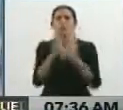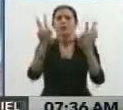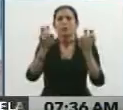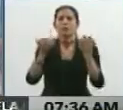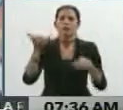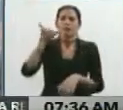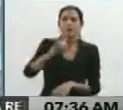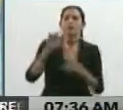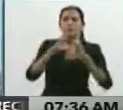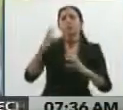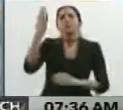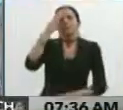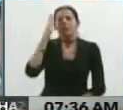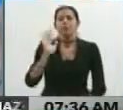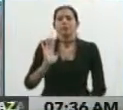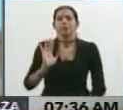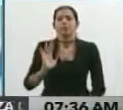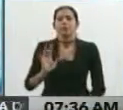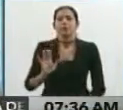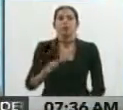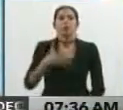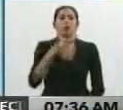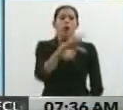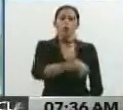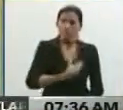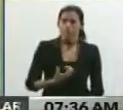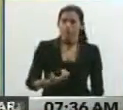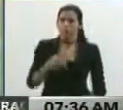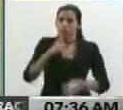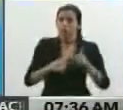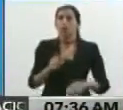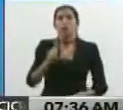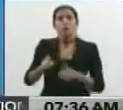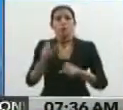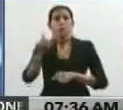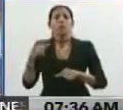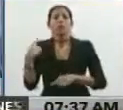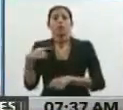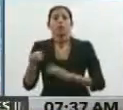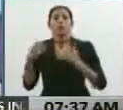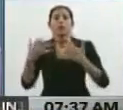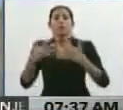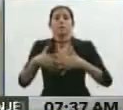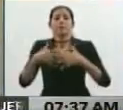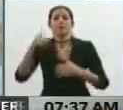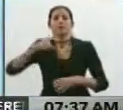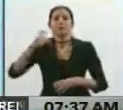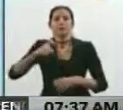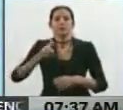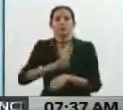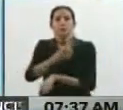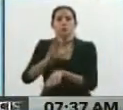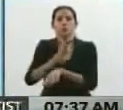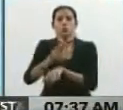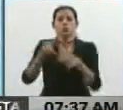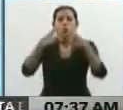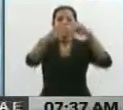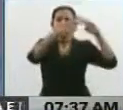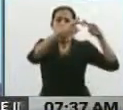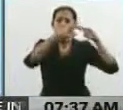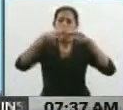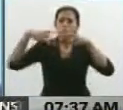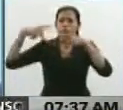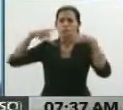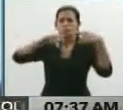utiliza quién tiene la capacidad de comprarse drones lo ha hecho quién tiene digamos una empresa y necesita la utilización de algunos dones también lo ha hecho